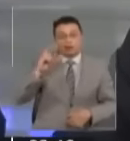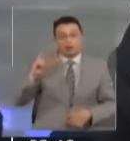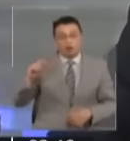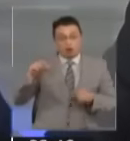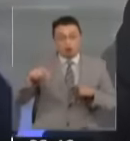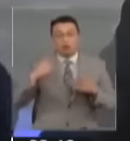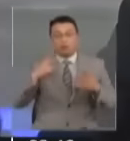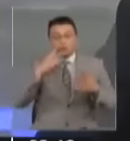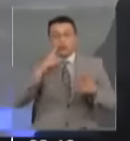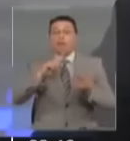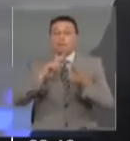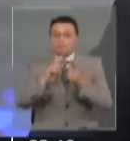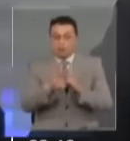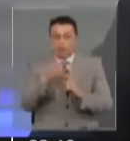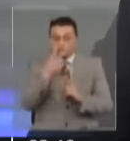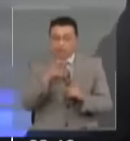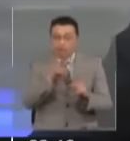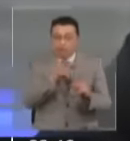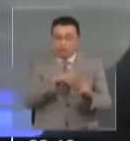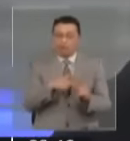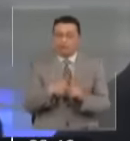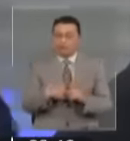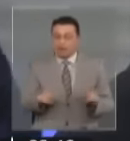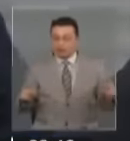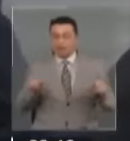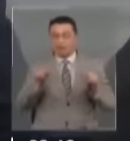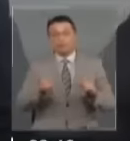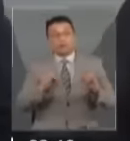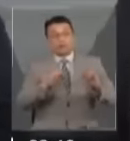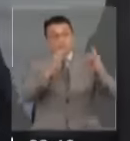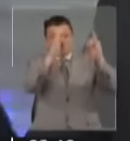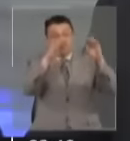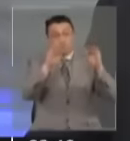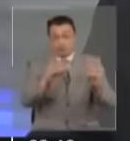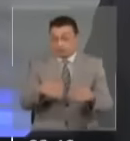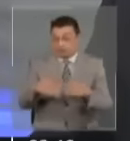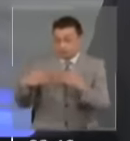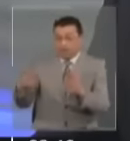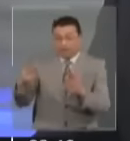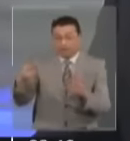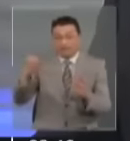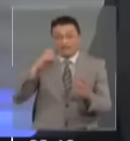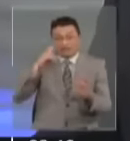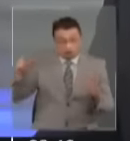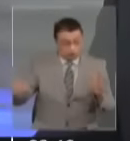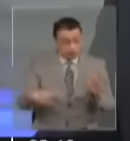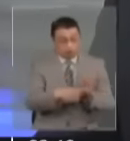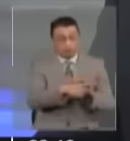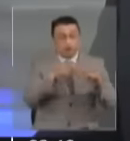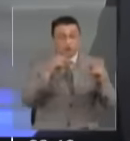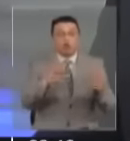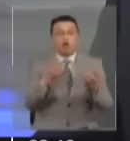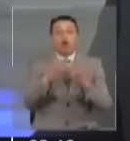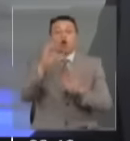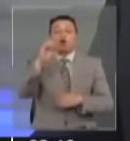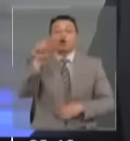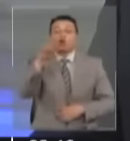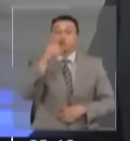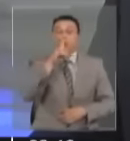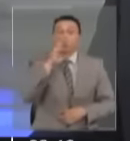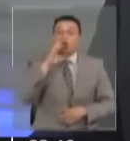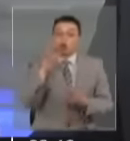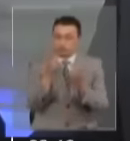fenomenológico de la salud, una mirada integral, de tal modo que estas instalaciones puedan ser traspasadas a los vecinos, ya permitan descongestionar los consultorios, digamos,